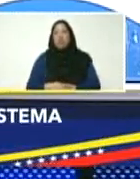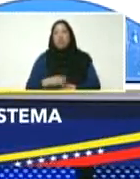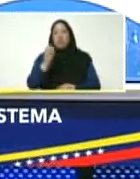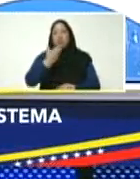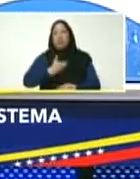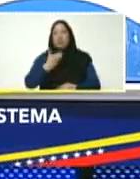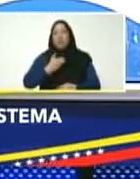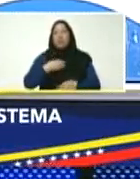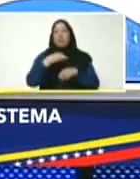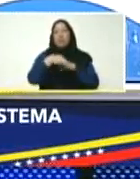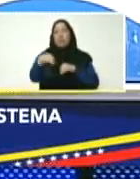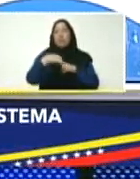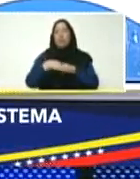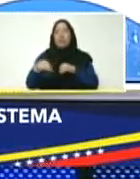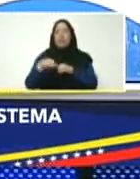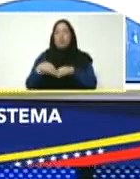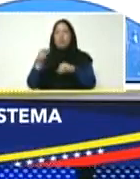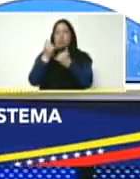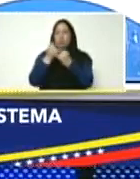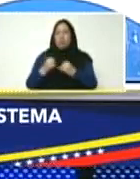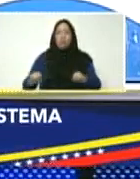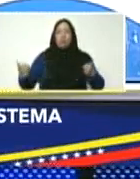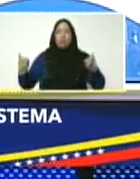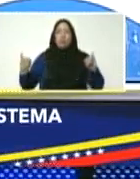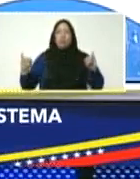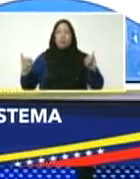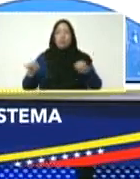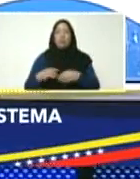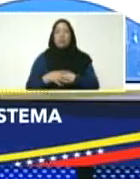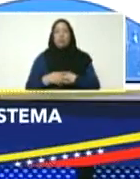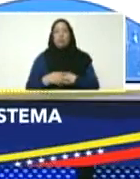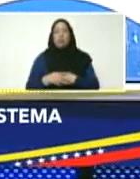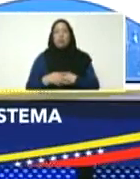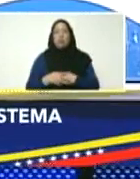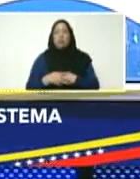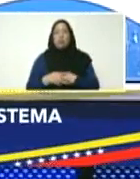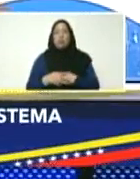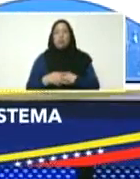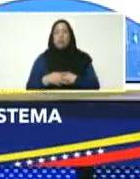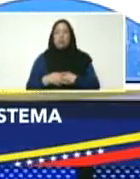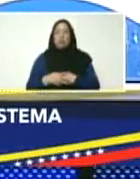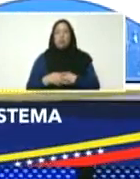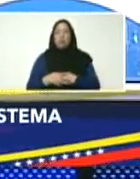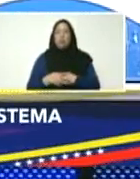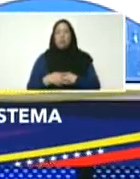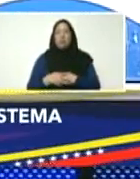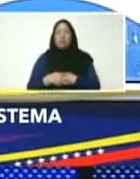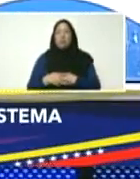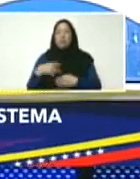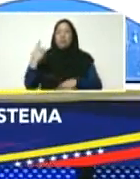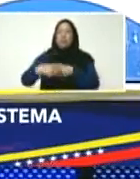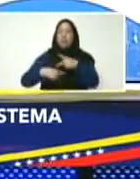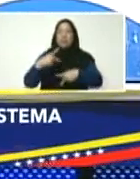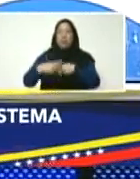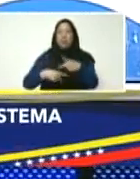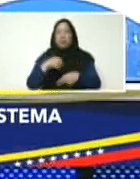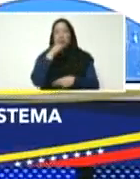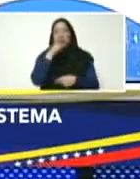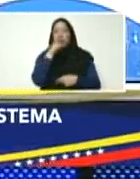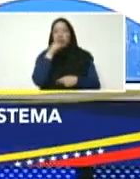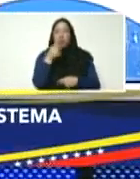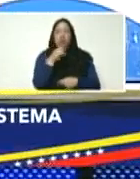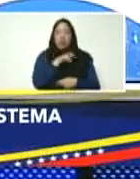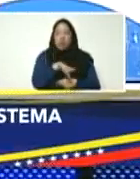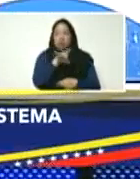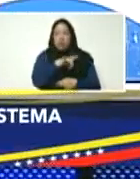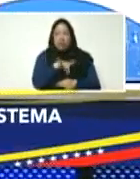alcalde del municipio Independencia, Rainer, me diga, ¿cómo ves este proceso, Rainer? ¿Qué están haciendo?